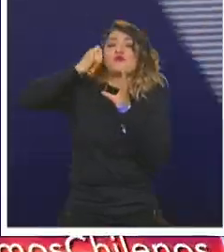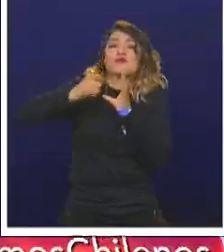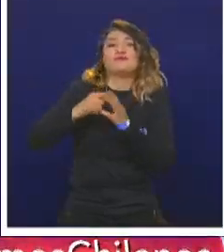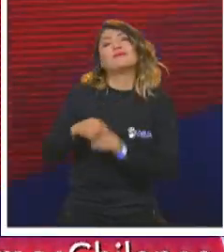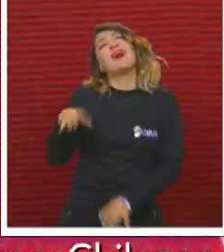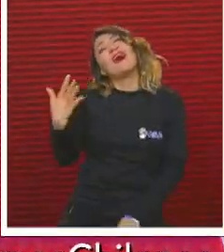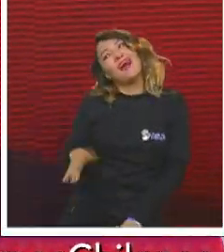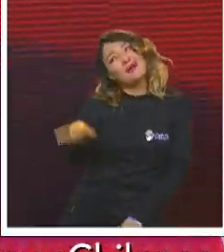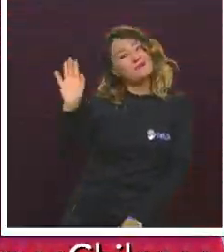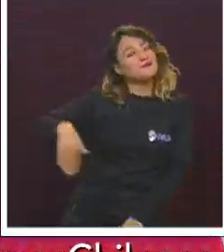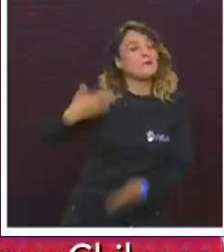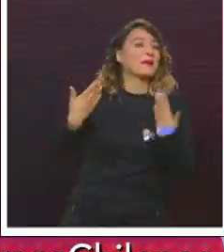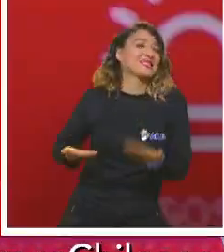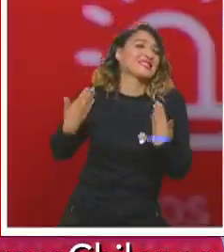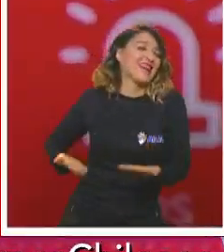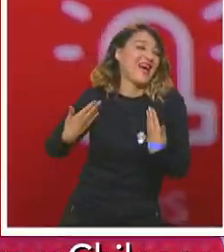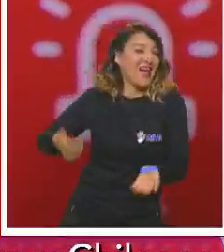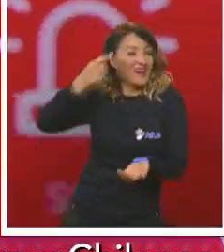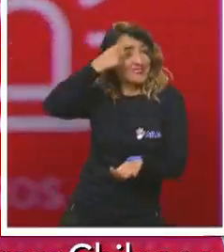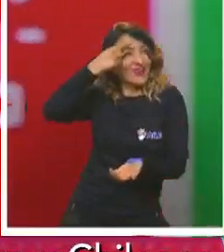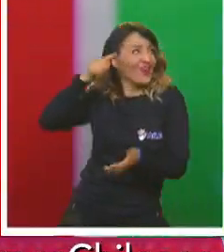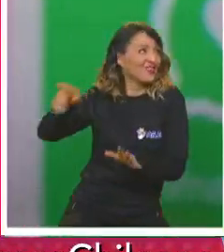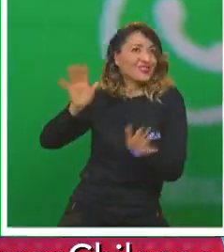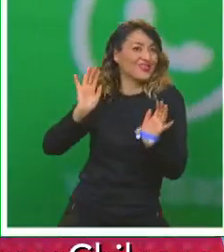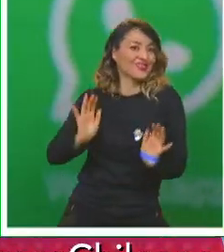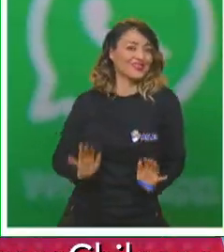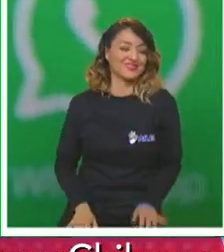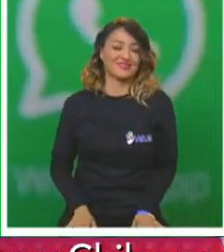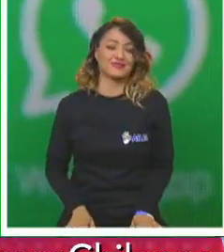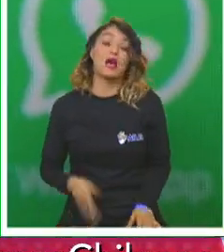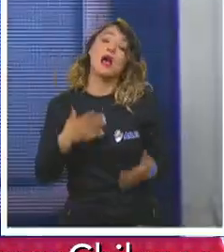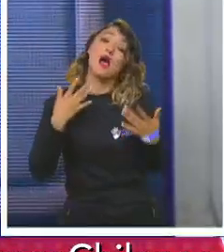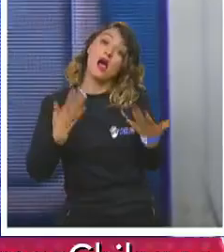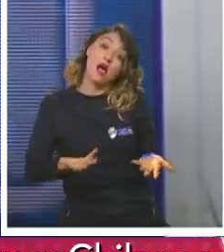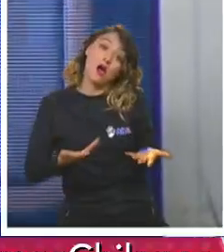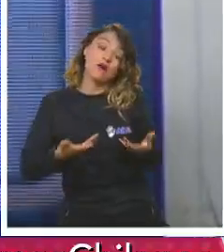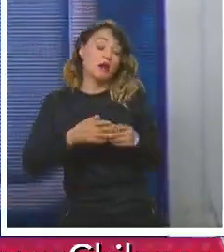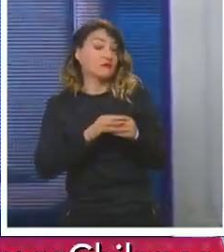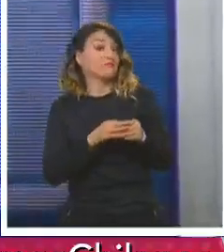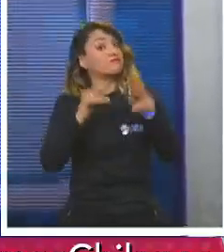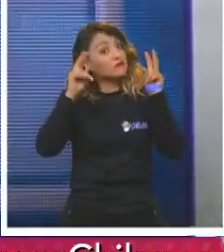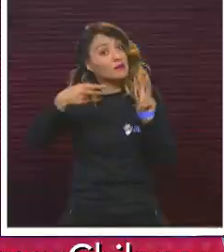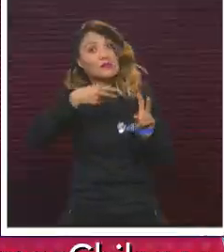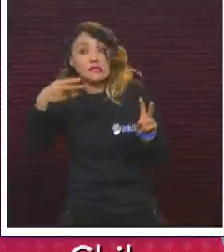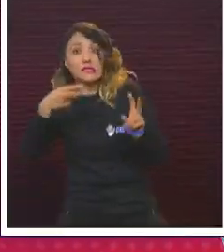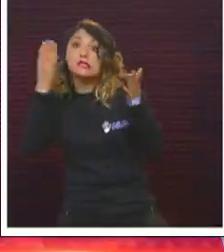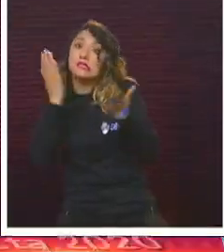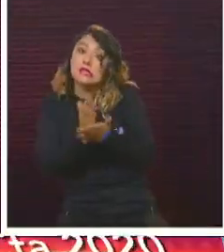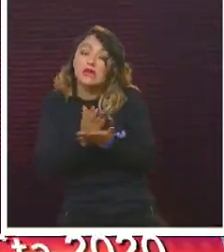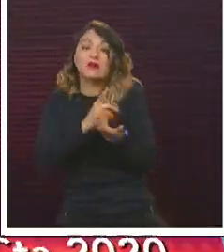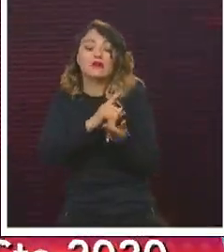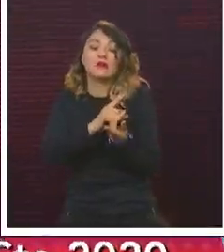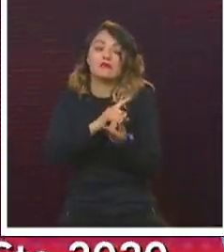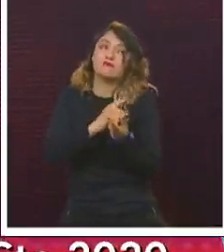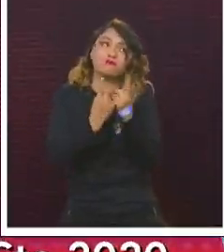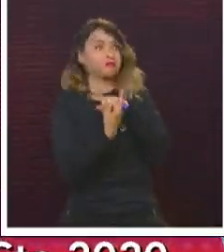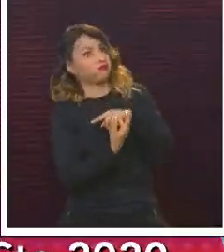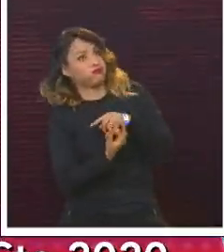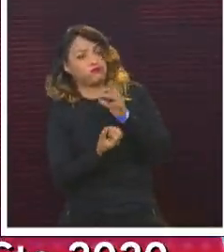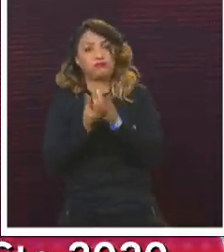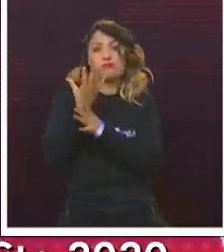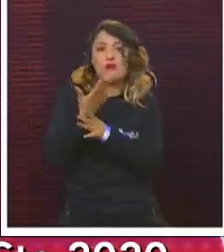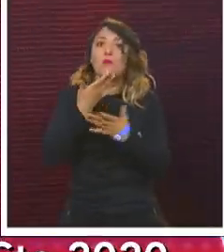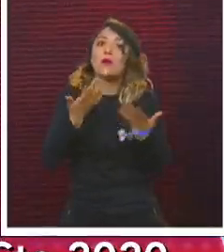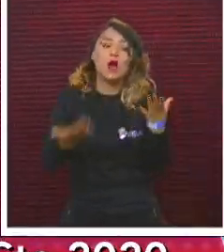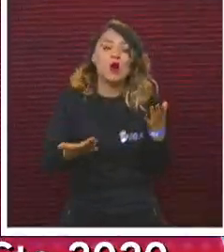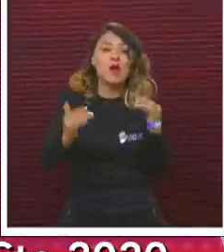pesado. Pero mira, uno igual se tiene que reinventar en ese aspecto. Porque hoy día está mezclado lo digital con